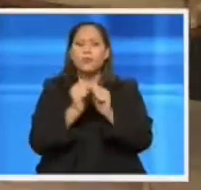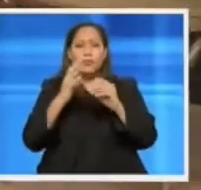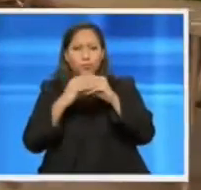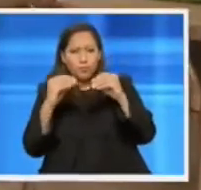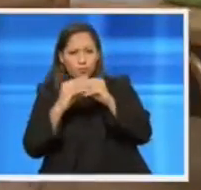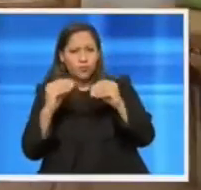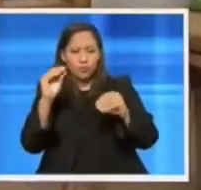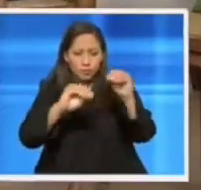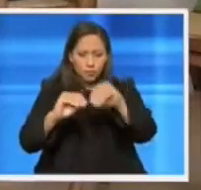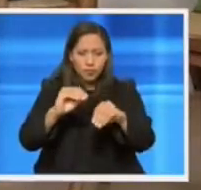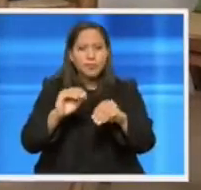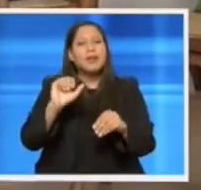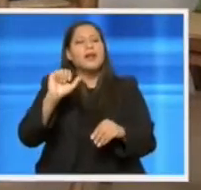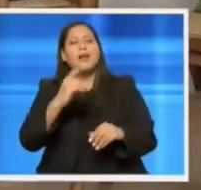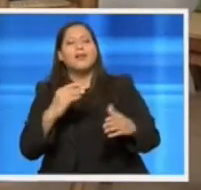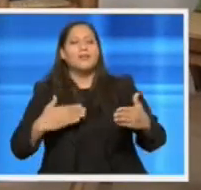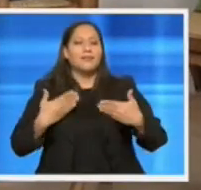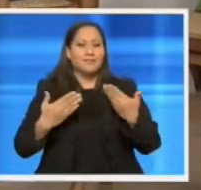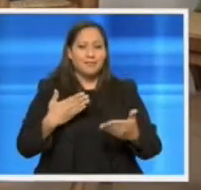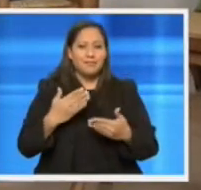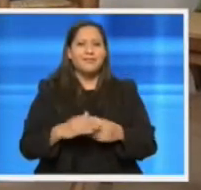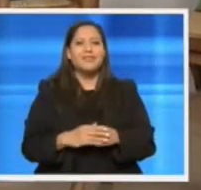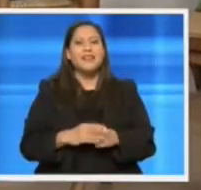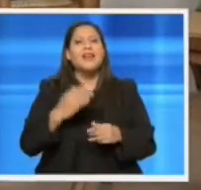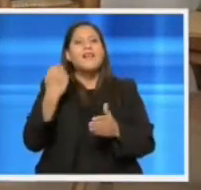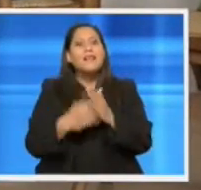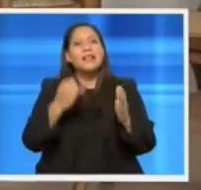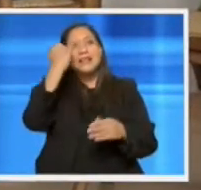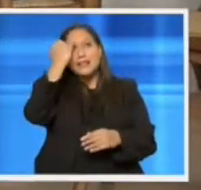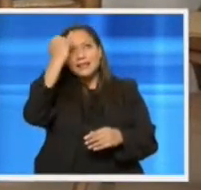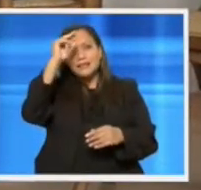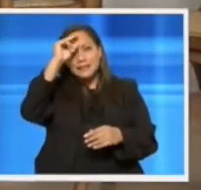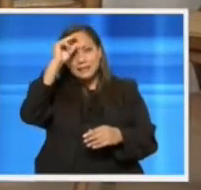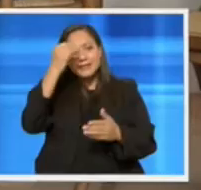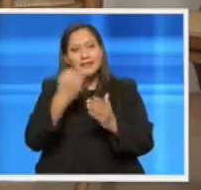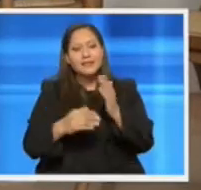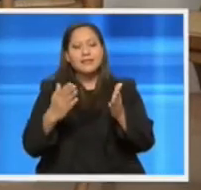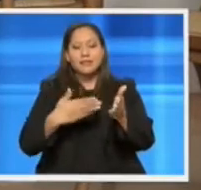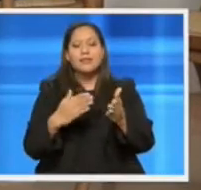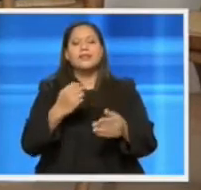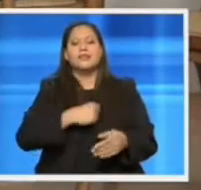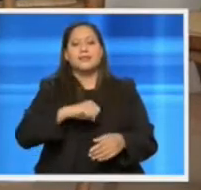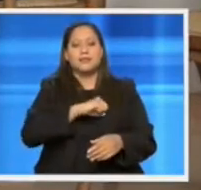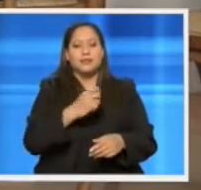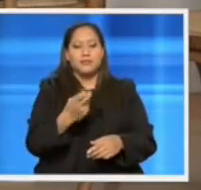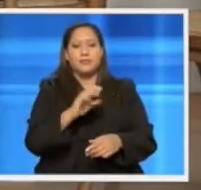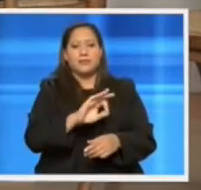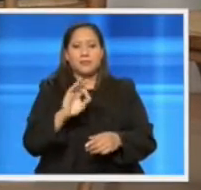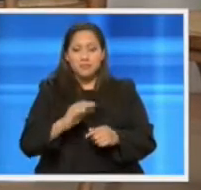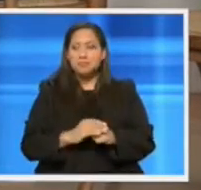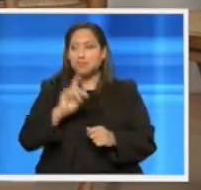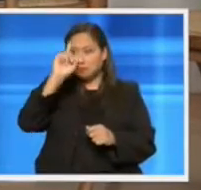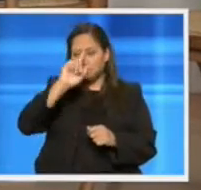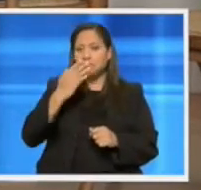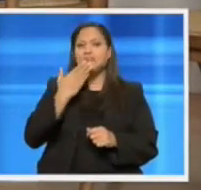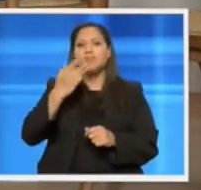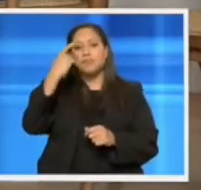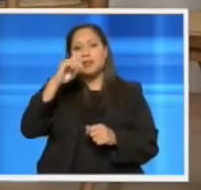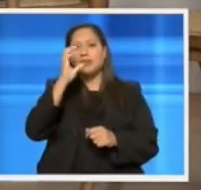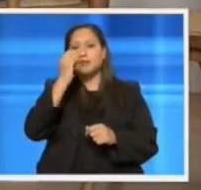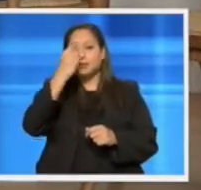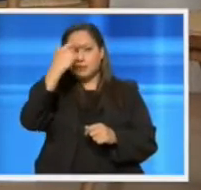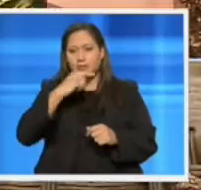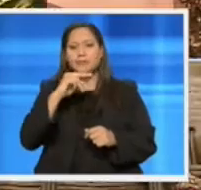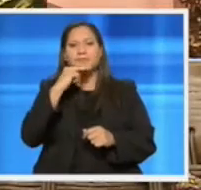fruta, que sea algo divertido. Yo creo que son falta de ideas Exacto. de hacer cosas sanas en esta época. Oye, muy buenos tips para esta cena navideña,